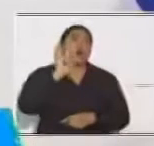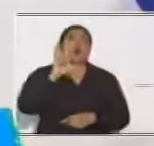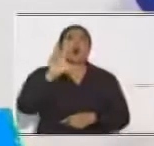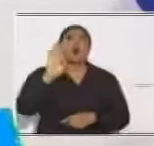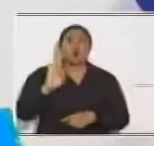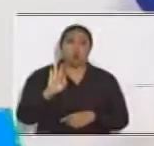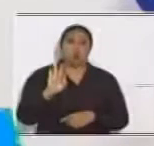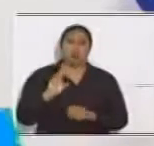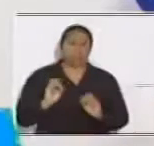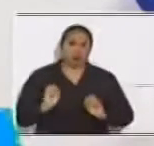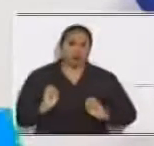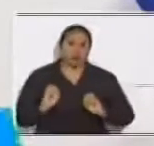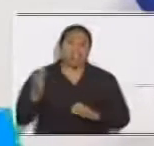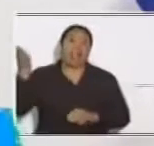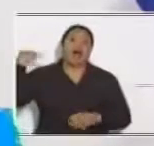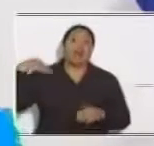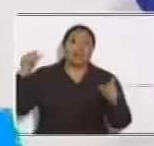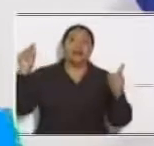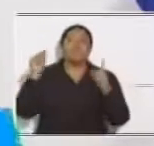Sequel.